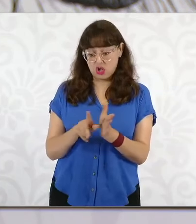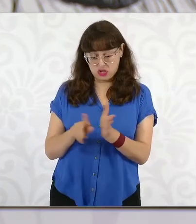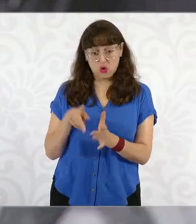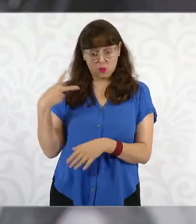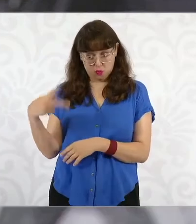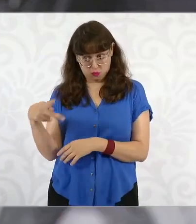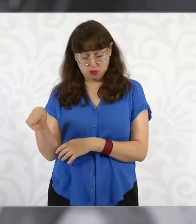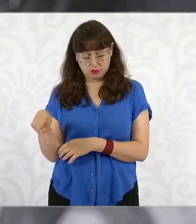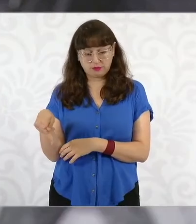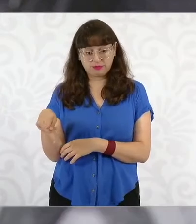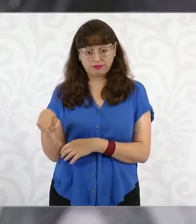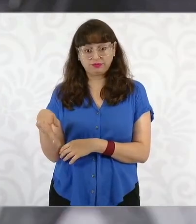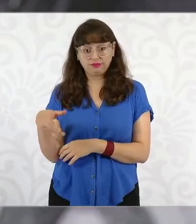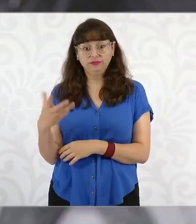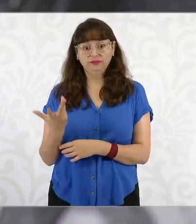los